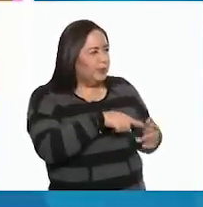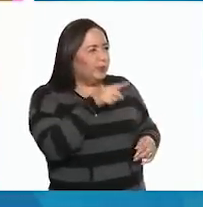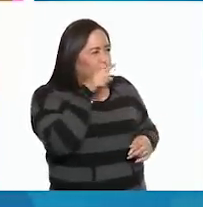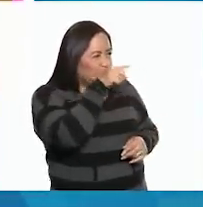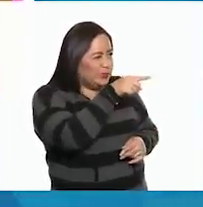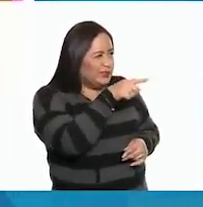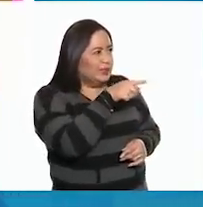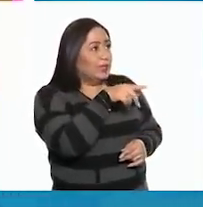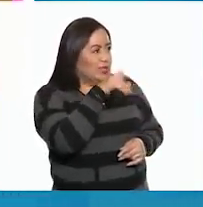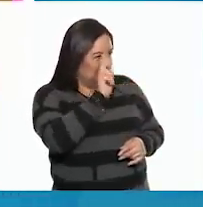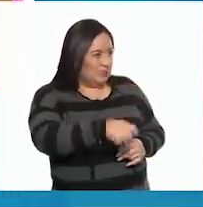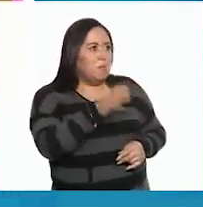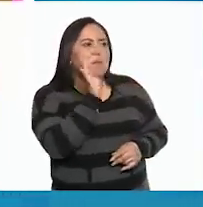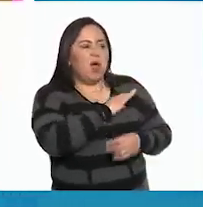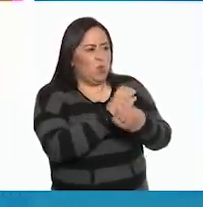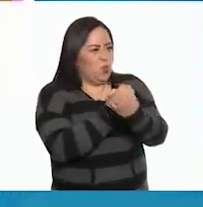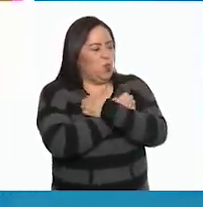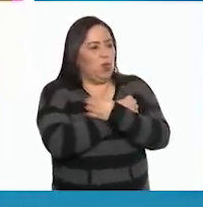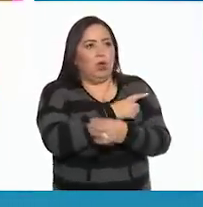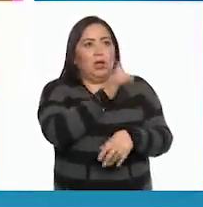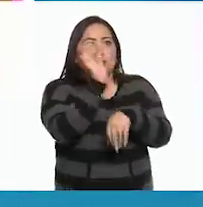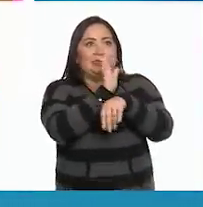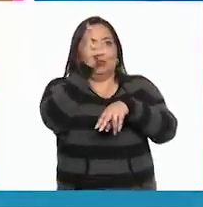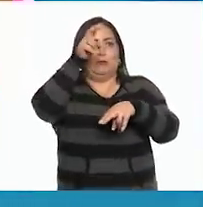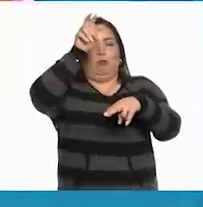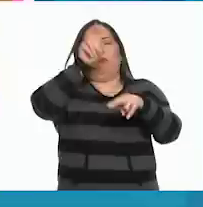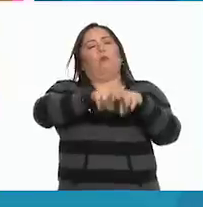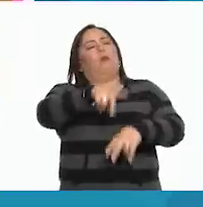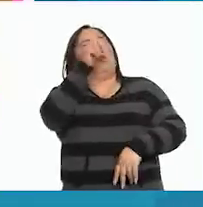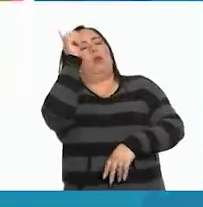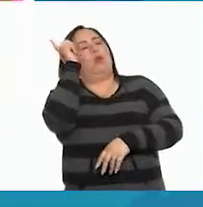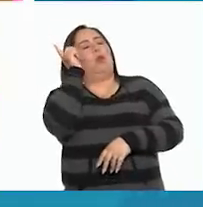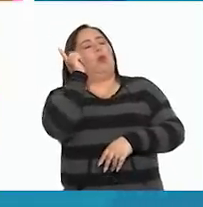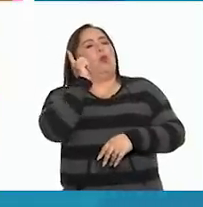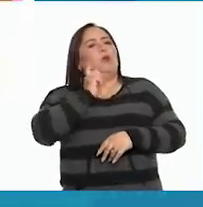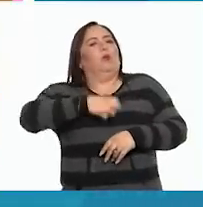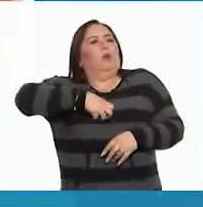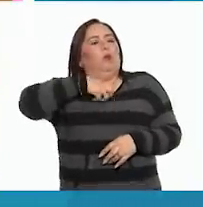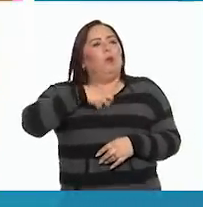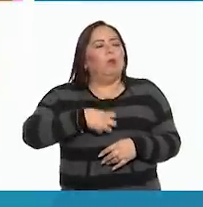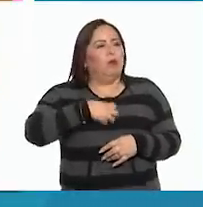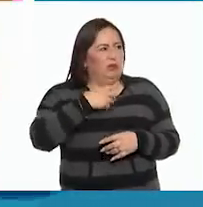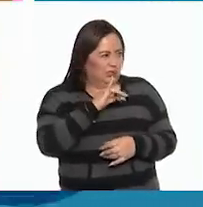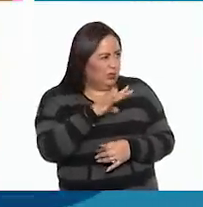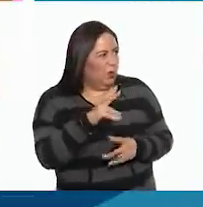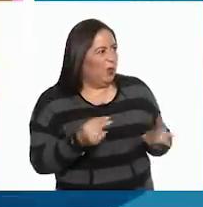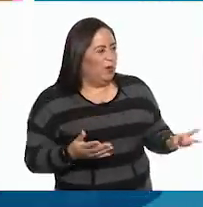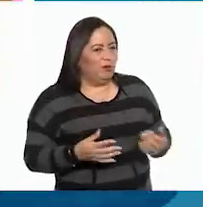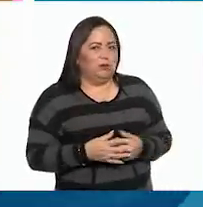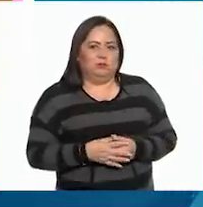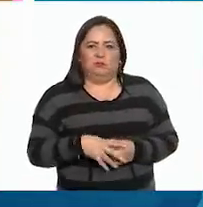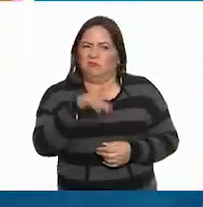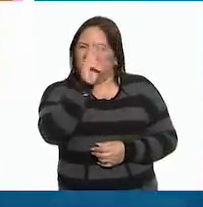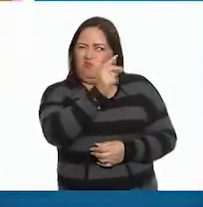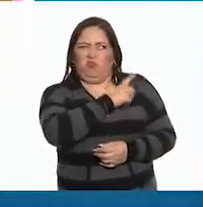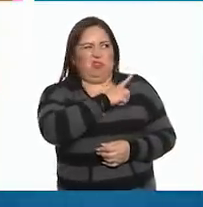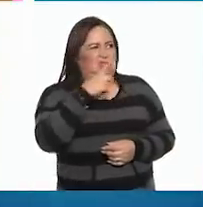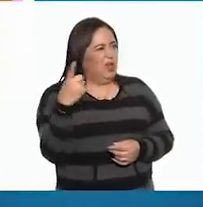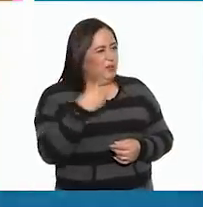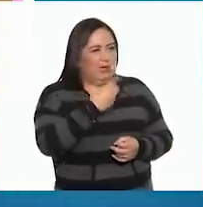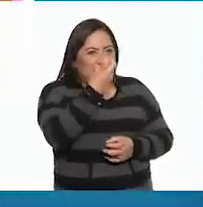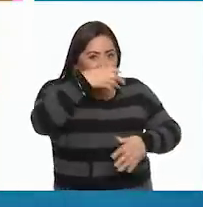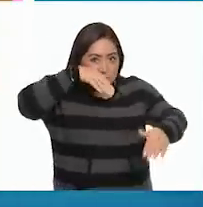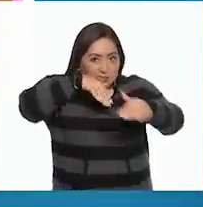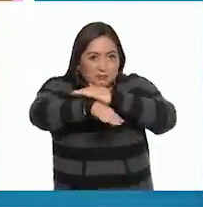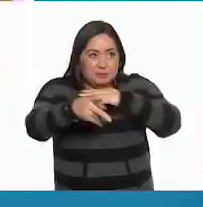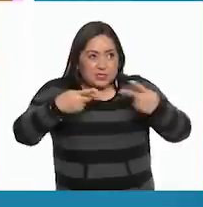es de muy mala educación irse a dormir al cine y pasársela roncando, Don Leopoldo? No deberían de dejar